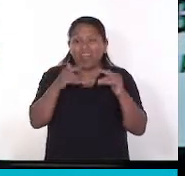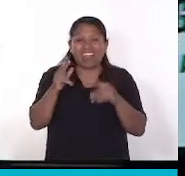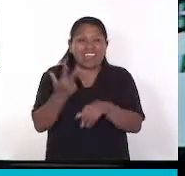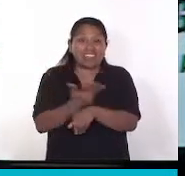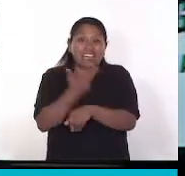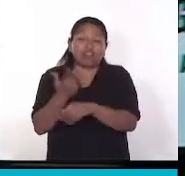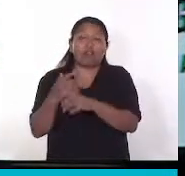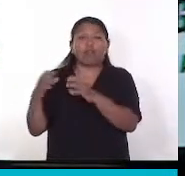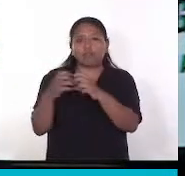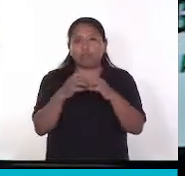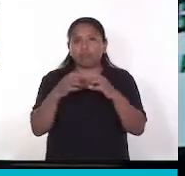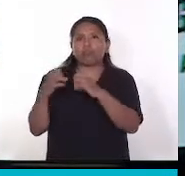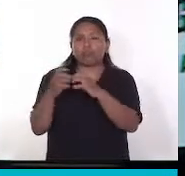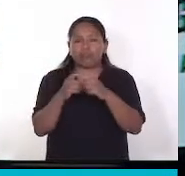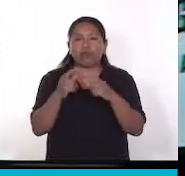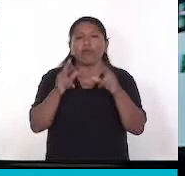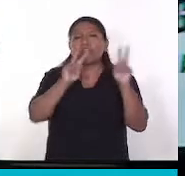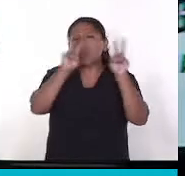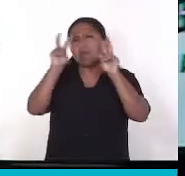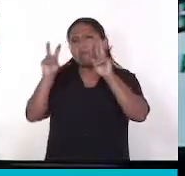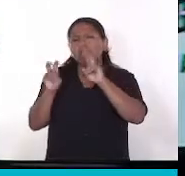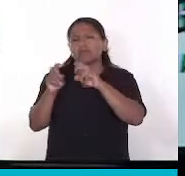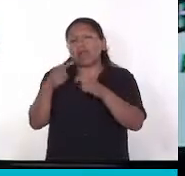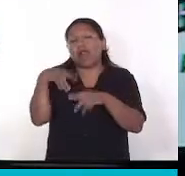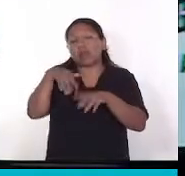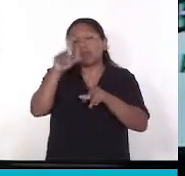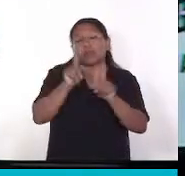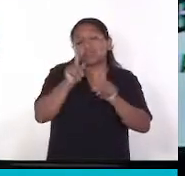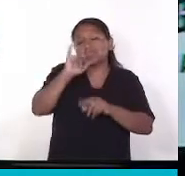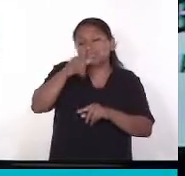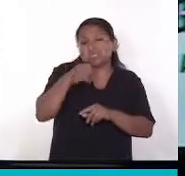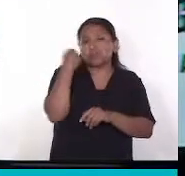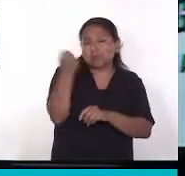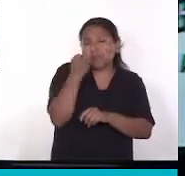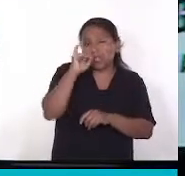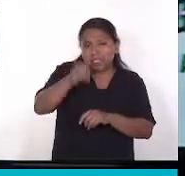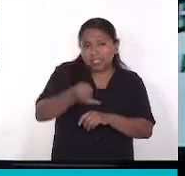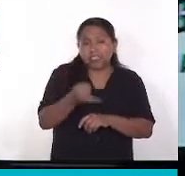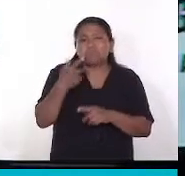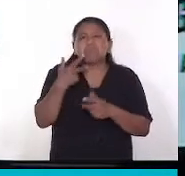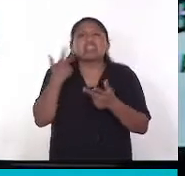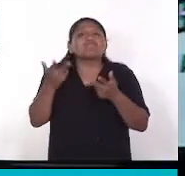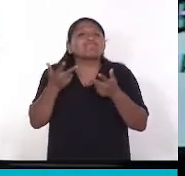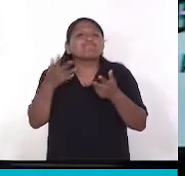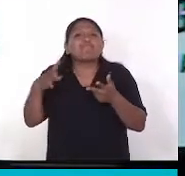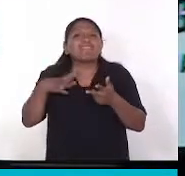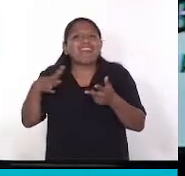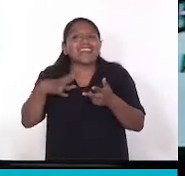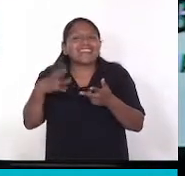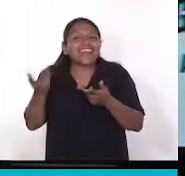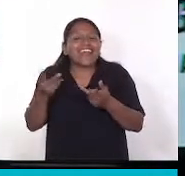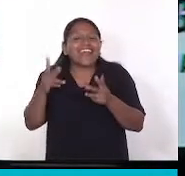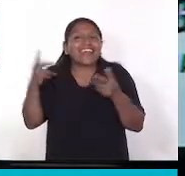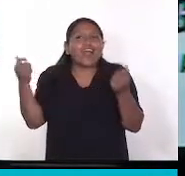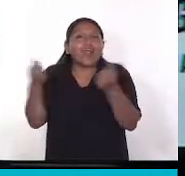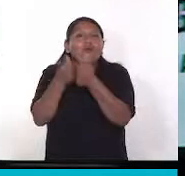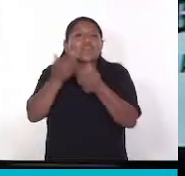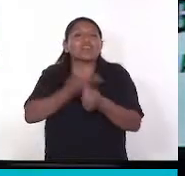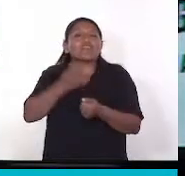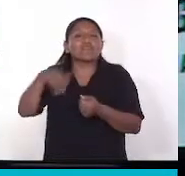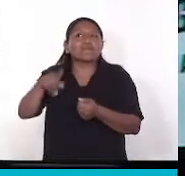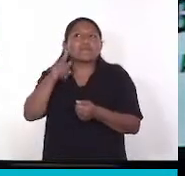acá discutiendo, se habla de un montón de cosas, algunas importantes sin duda, pero no se habla del acuerdo con el Fondo